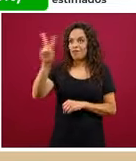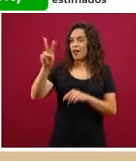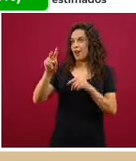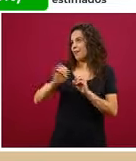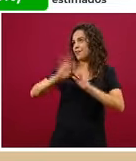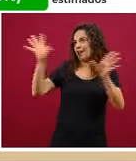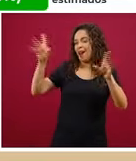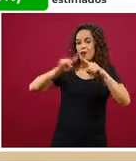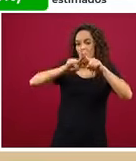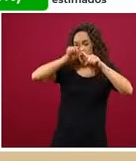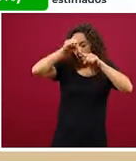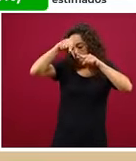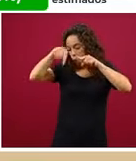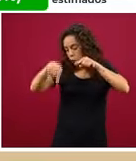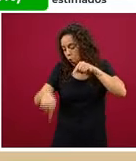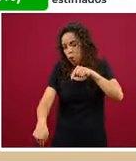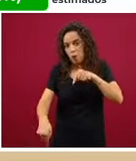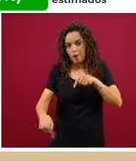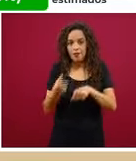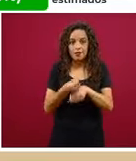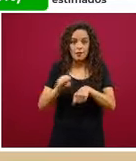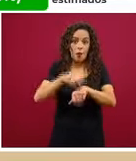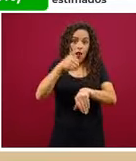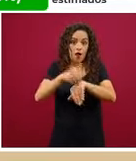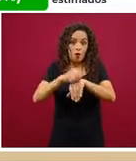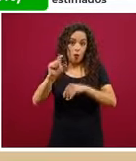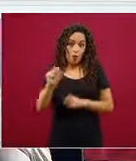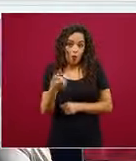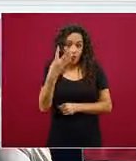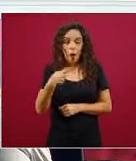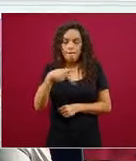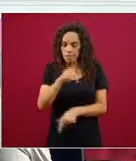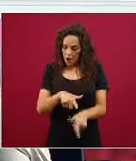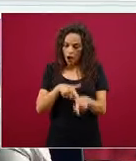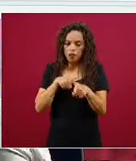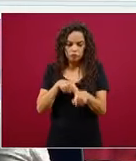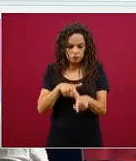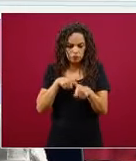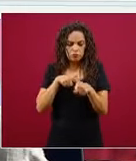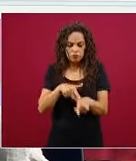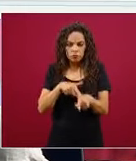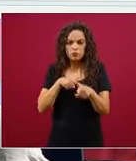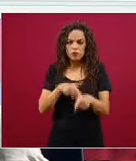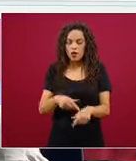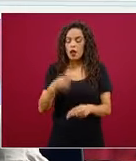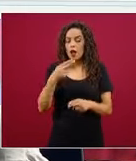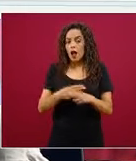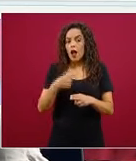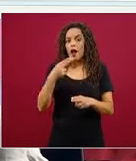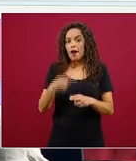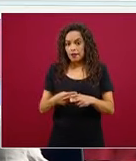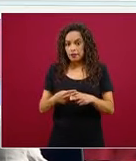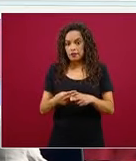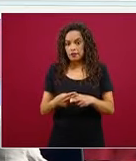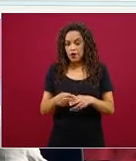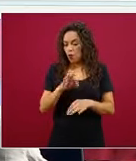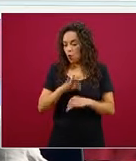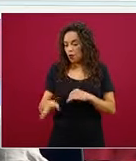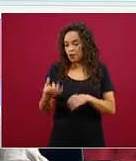la semana 24, pero que se ha mantenido prácticamente hasta la última semana de